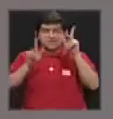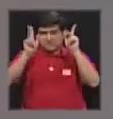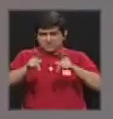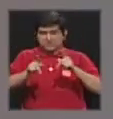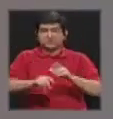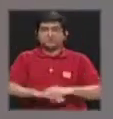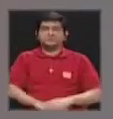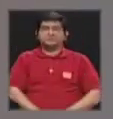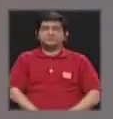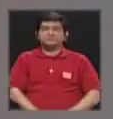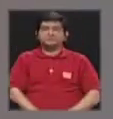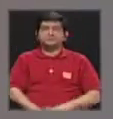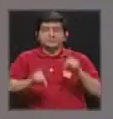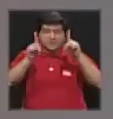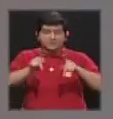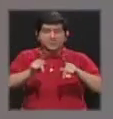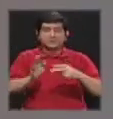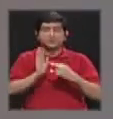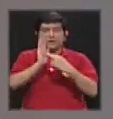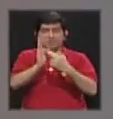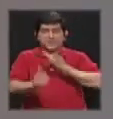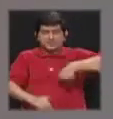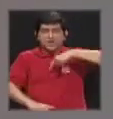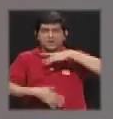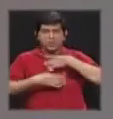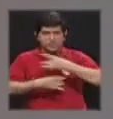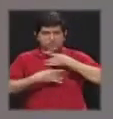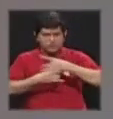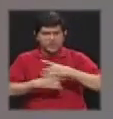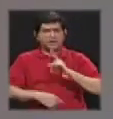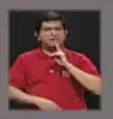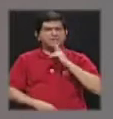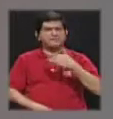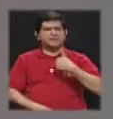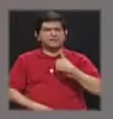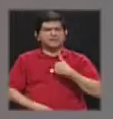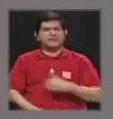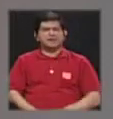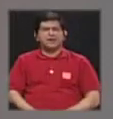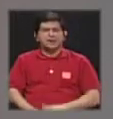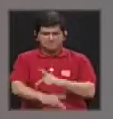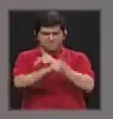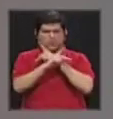personas, las que representaban nuestros intereses, para lograr realmente velar por los